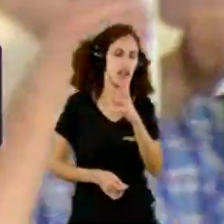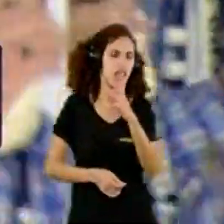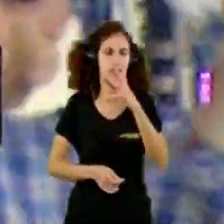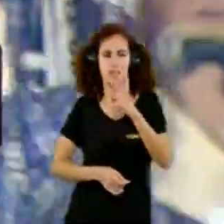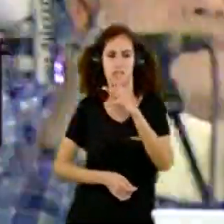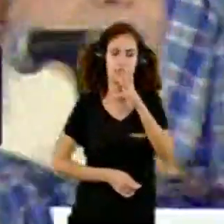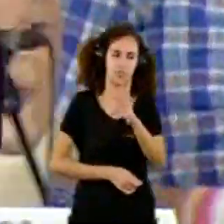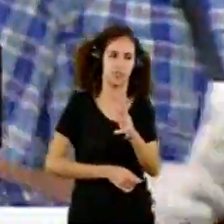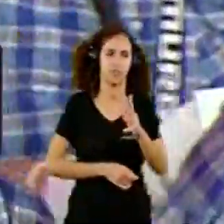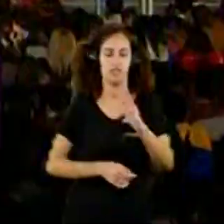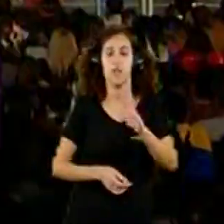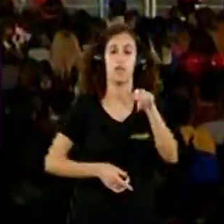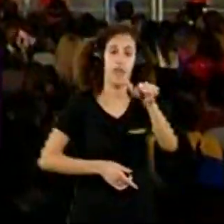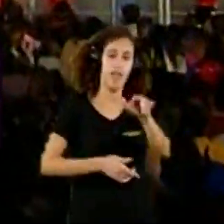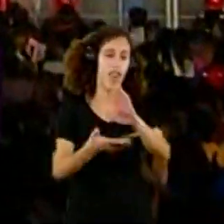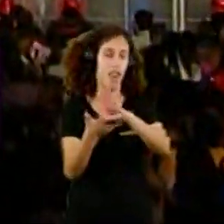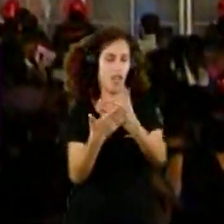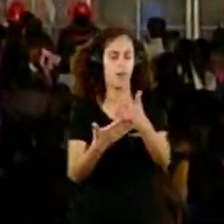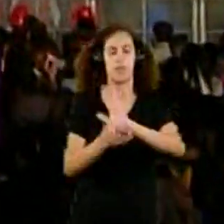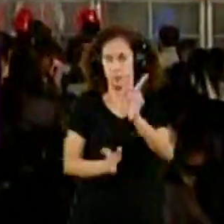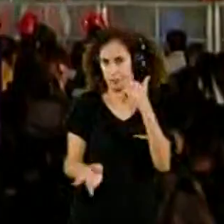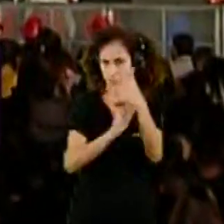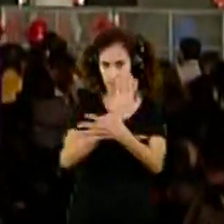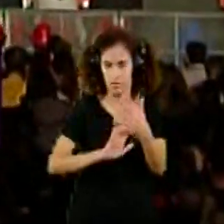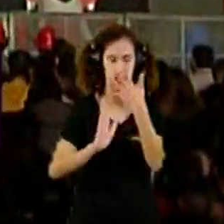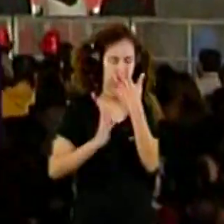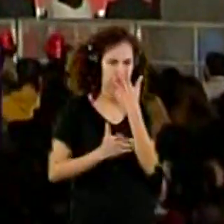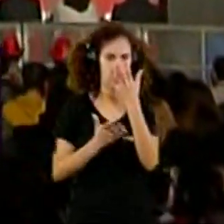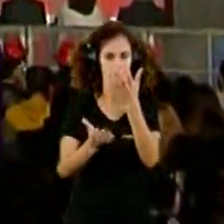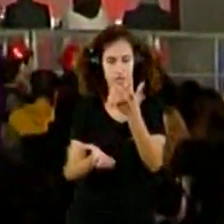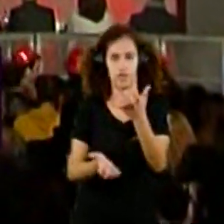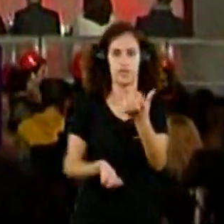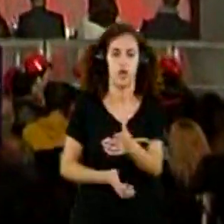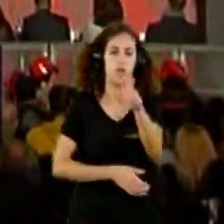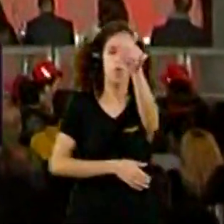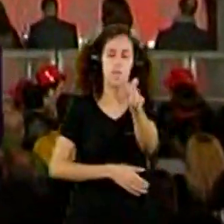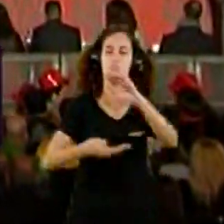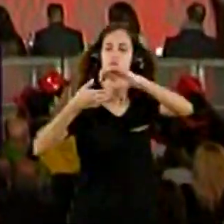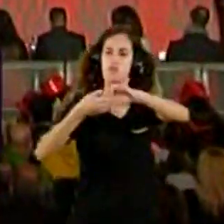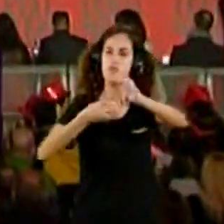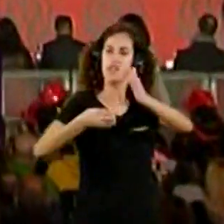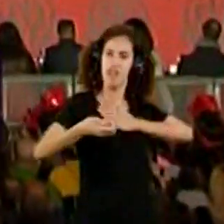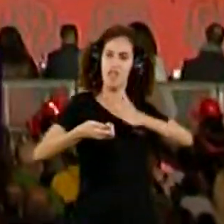la baracoa, y ahora hablando en serio, va por ti, cuñado.